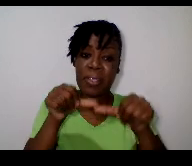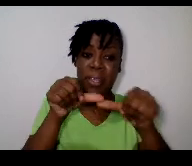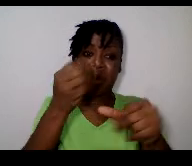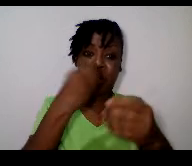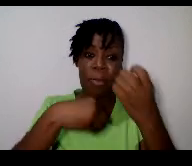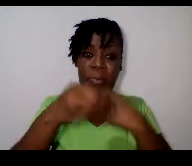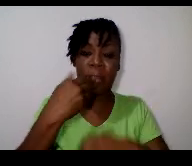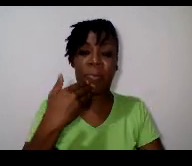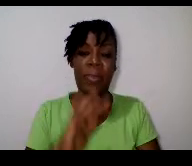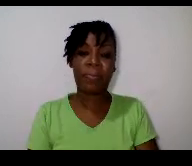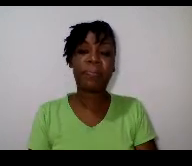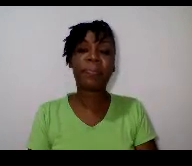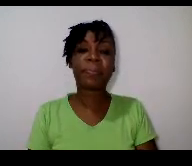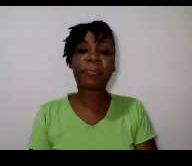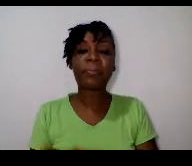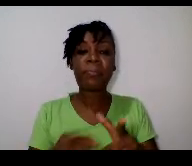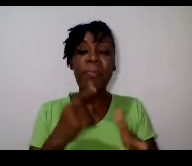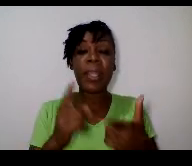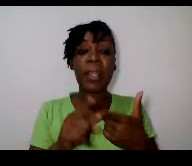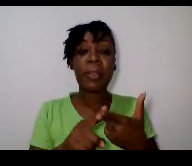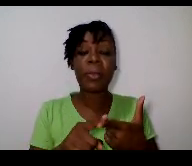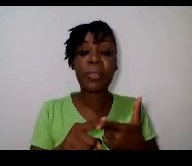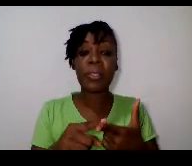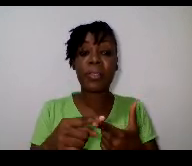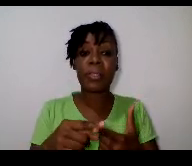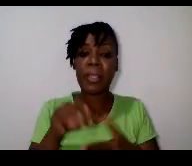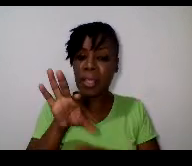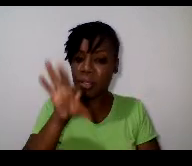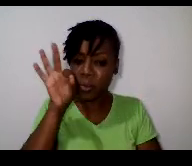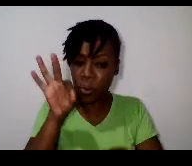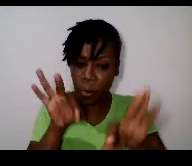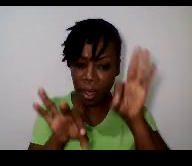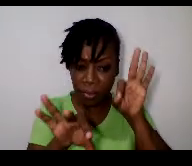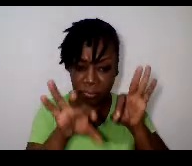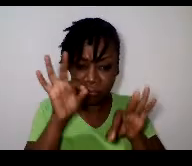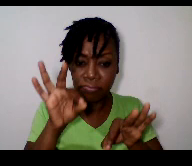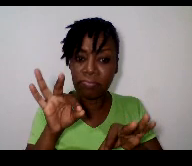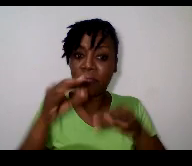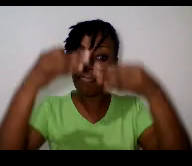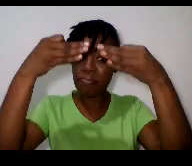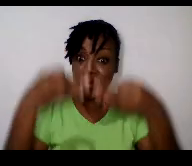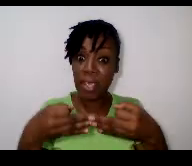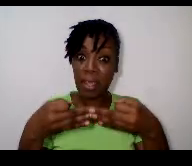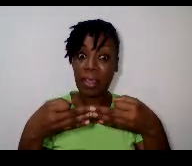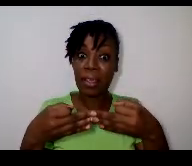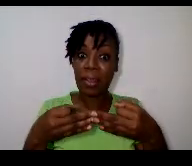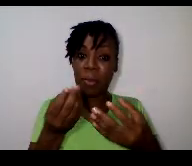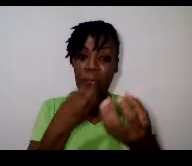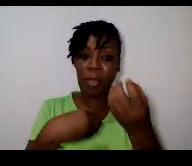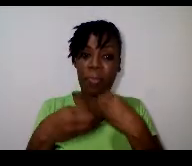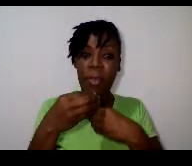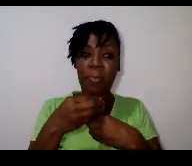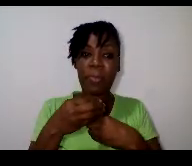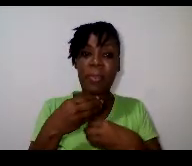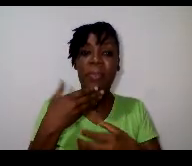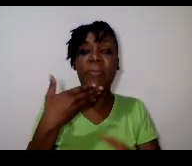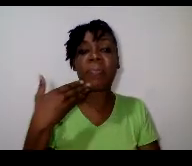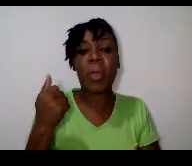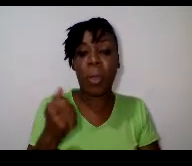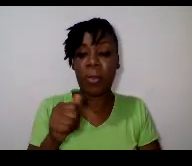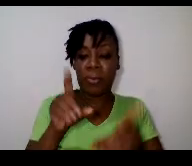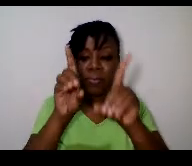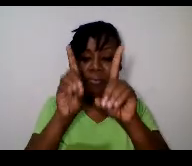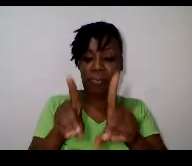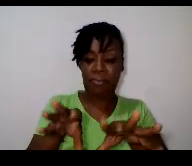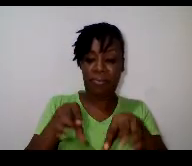elegir bien lo que comemos va a permitir que los niños y adultos tomemos mejores decisiones en cuanto a nuestro día a día.